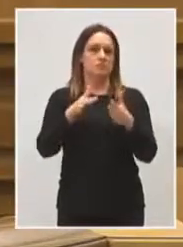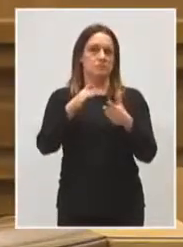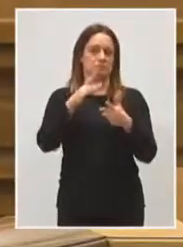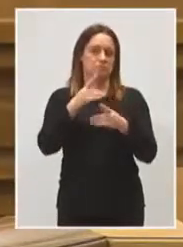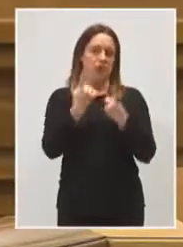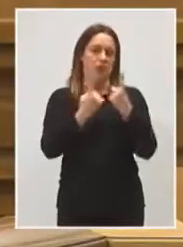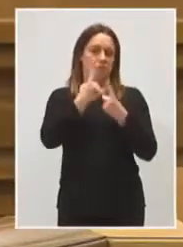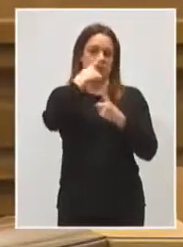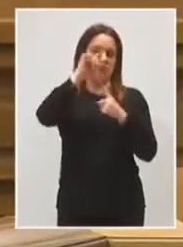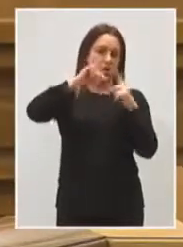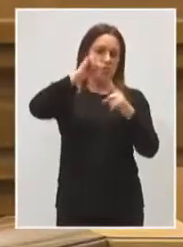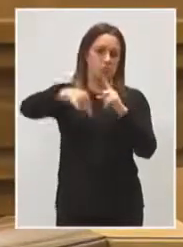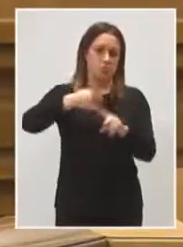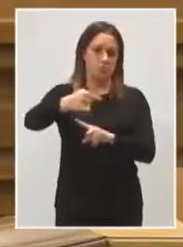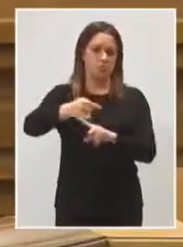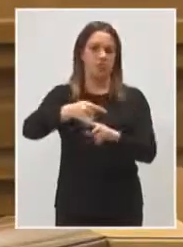toda persona, cando se jubila,